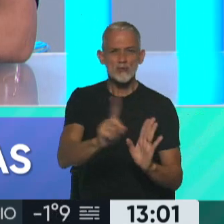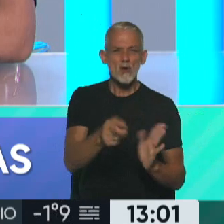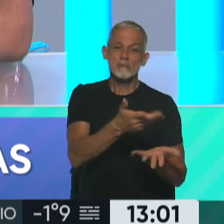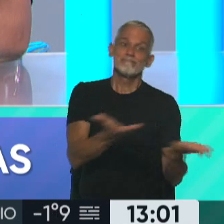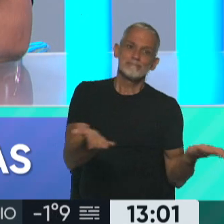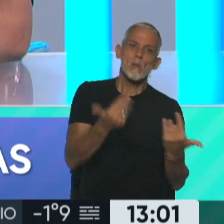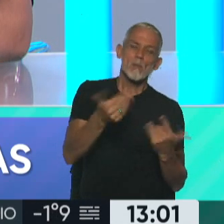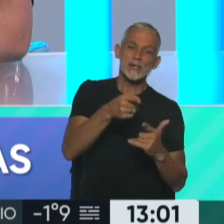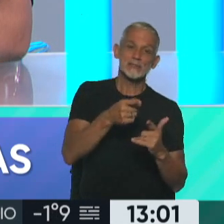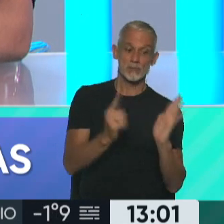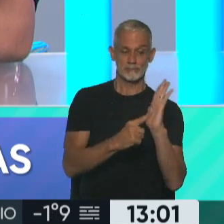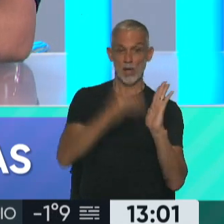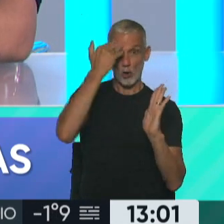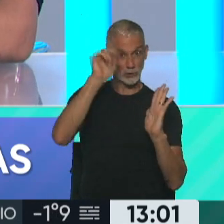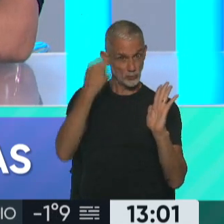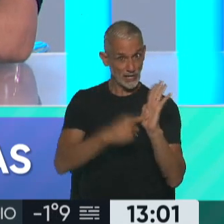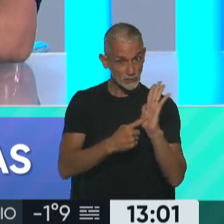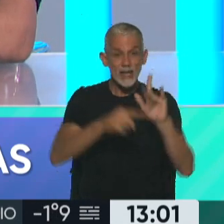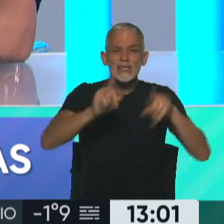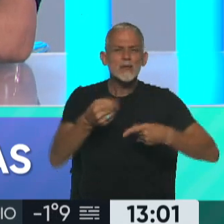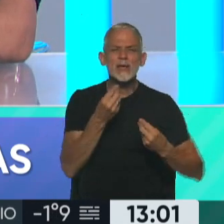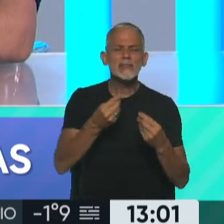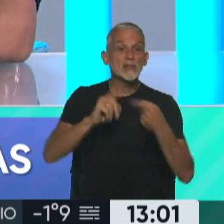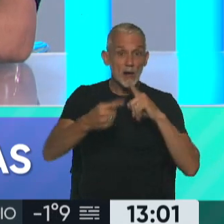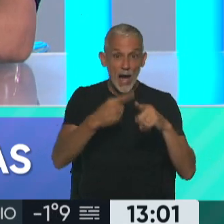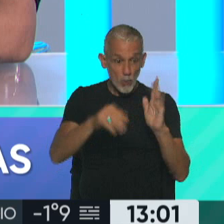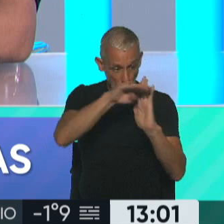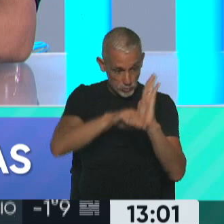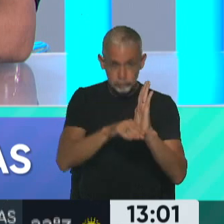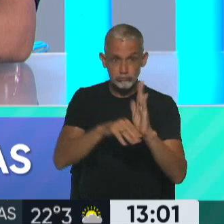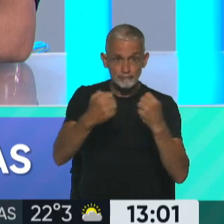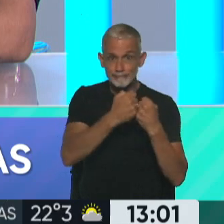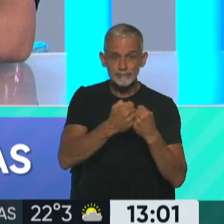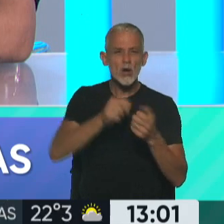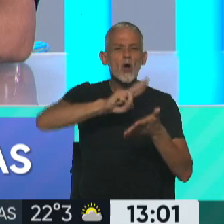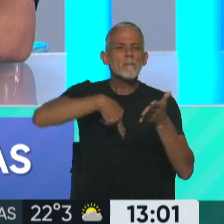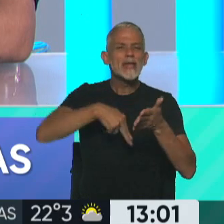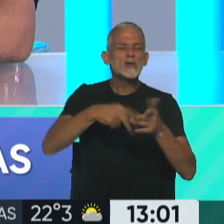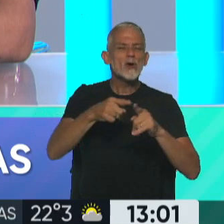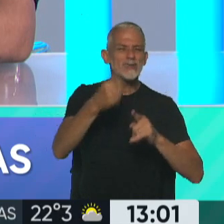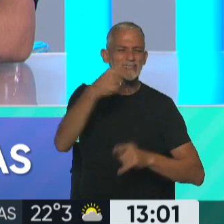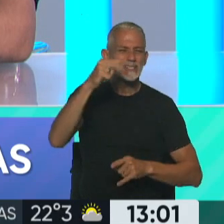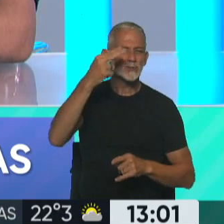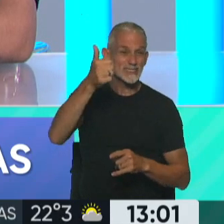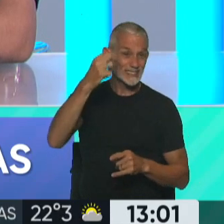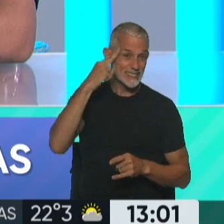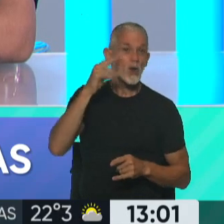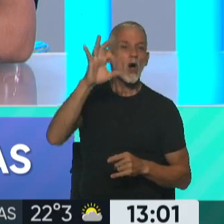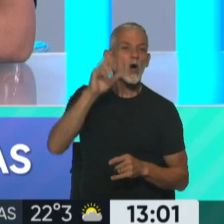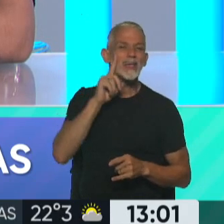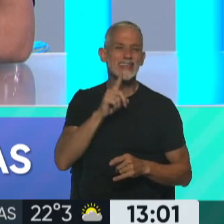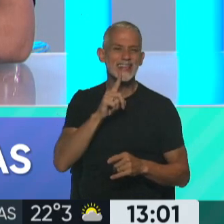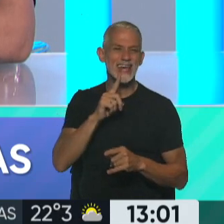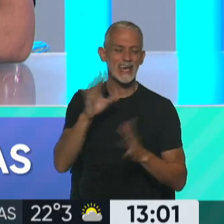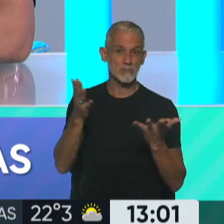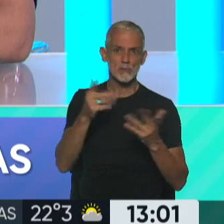cabe esta cláusula constitucional y también lo que dice un tratado, que quería mencionar, lo que es el convenio 169 de la OIT, que se refiere al